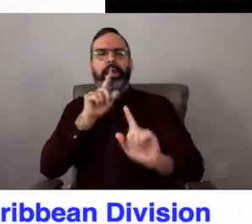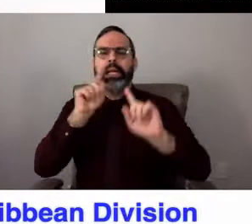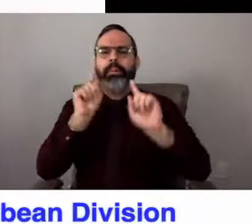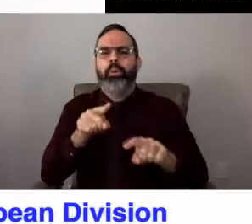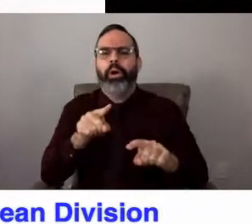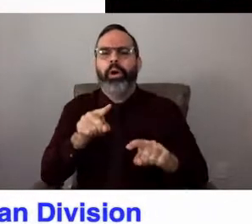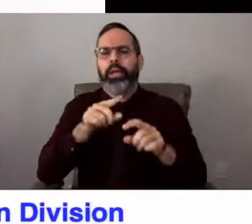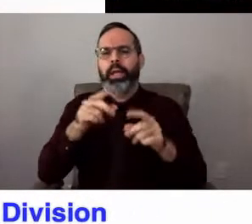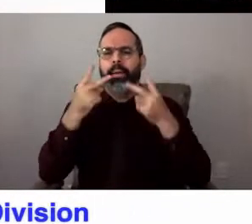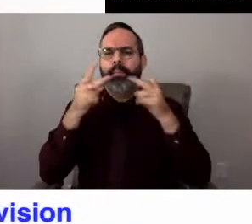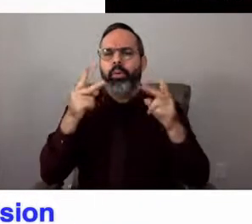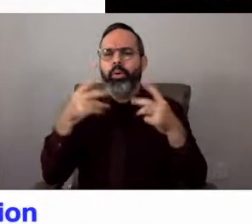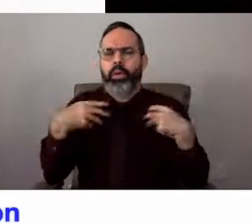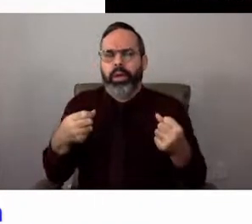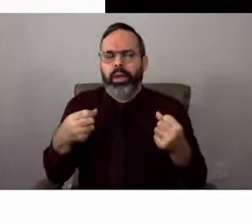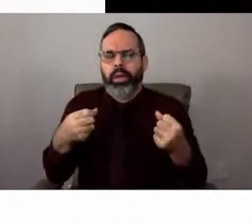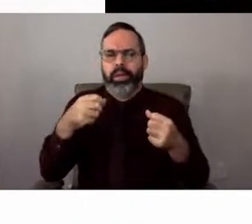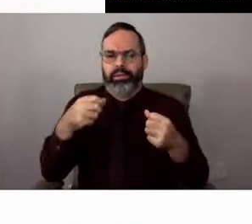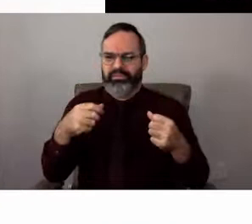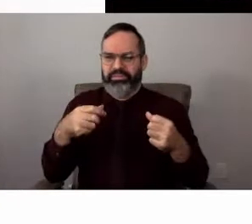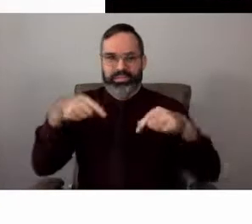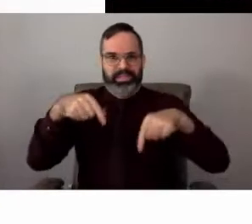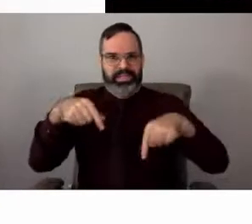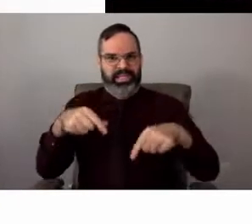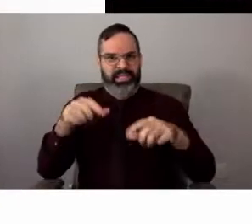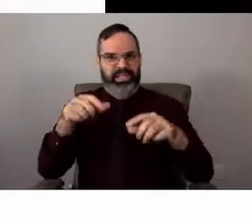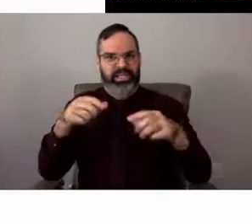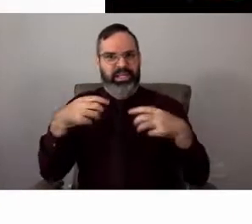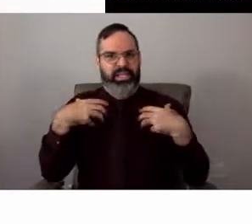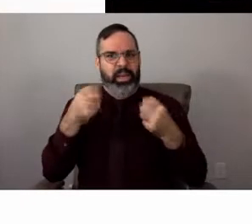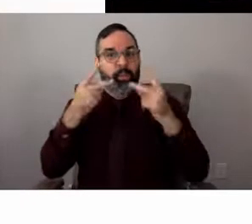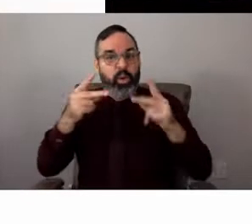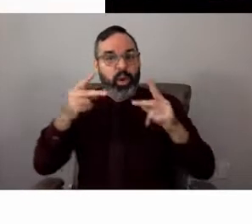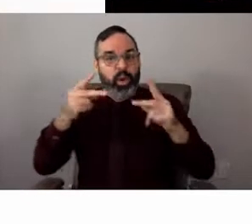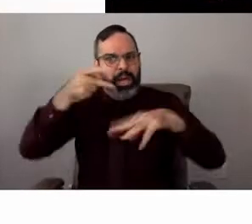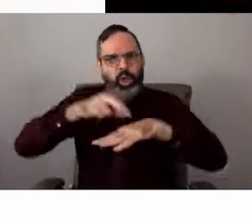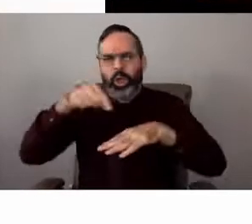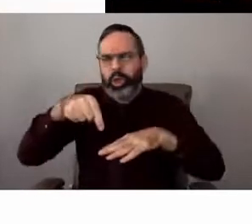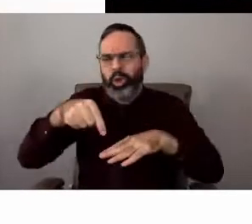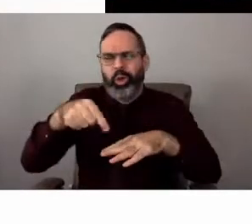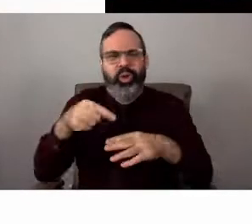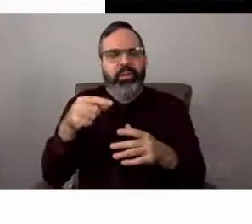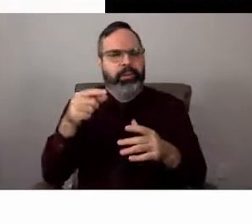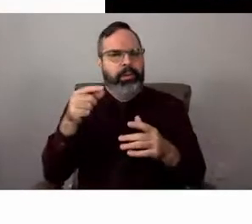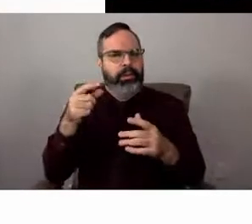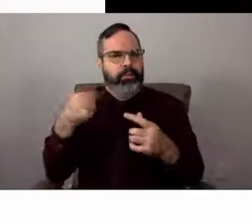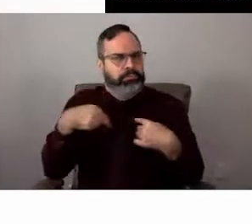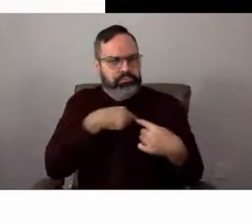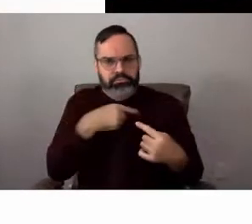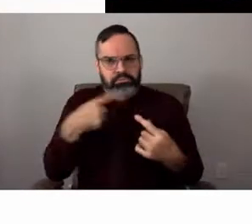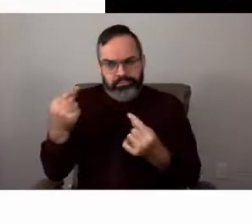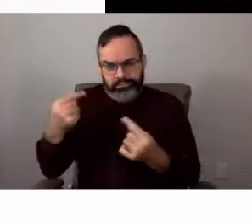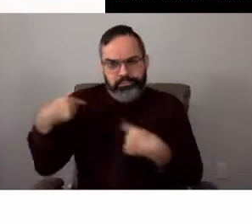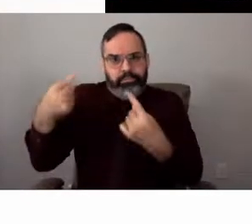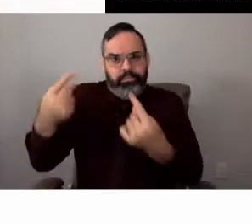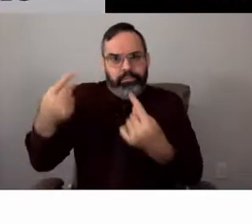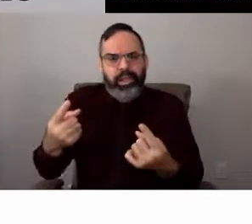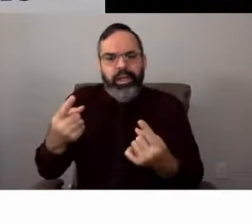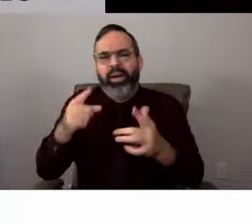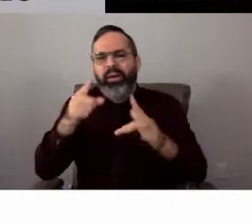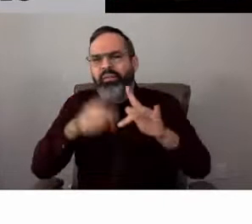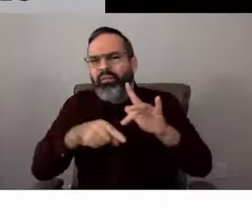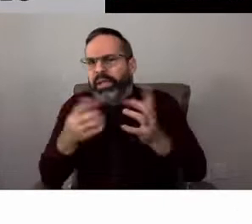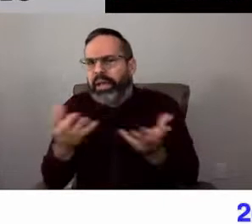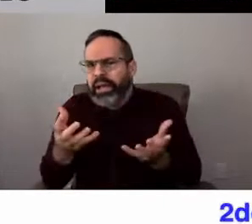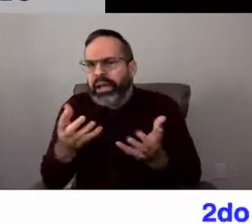salud pública en Puerto Rico, cómo estamos hasta ahora, qué nos falta, hacia dónde nos dirigimos.